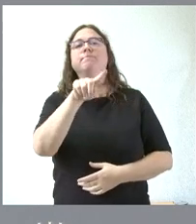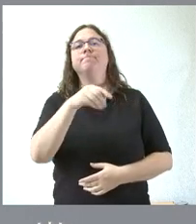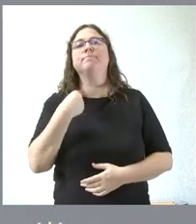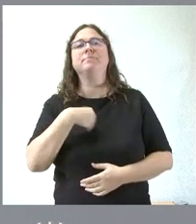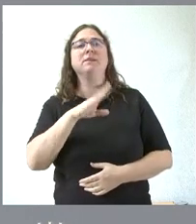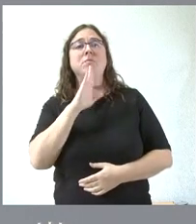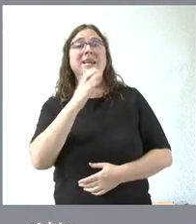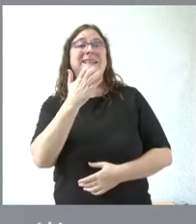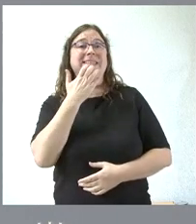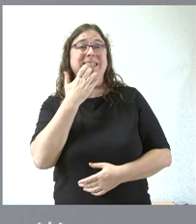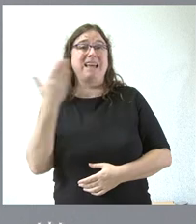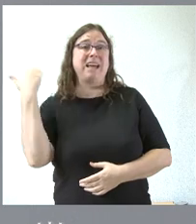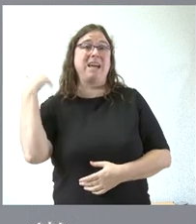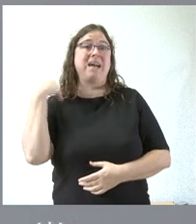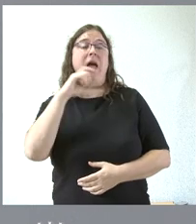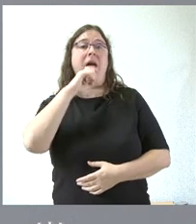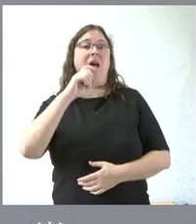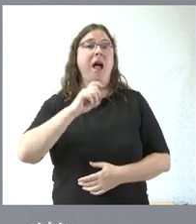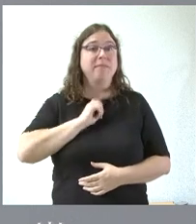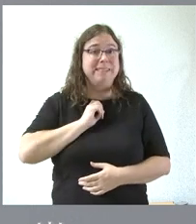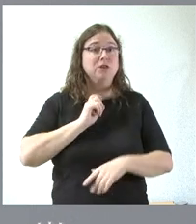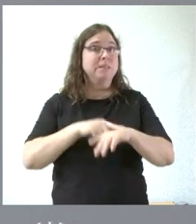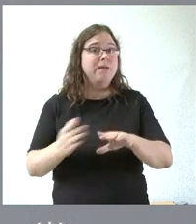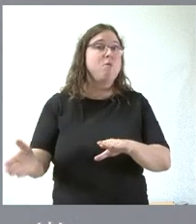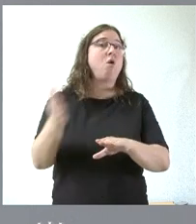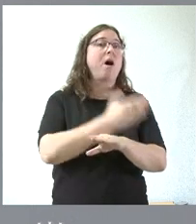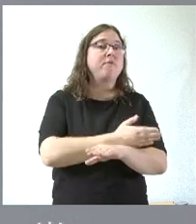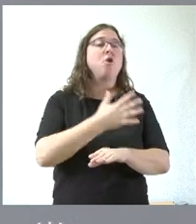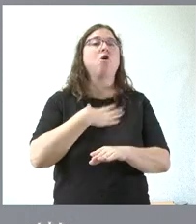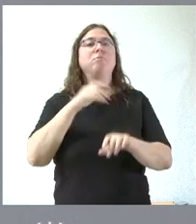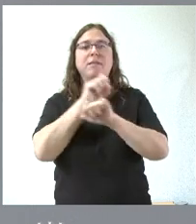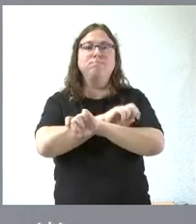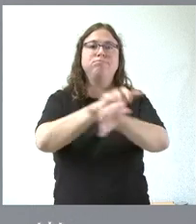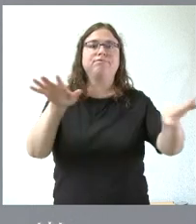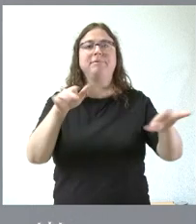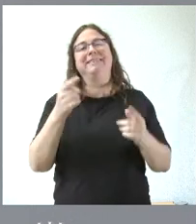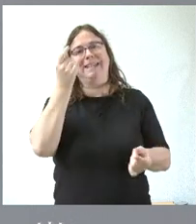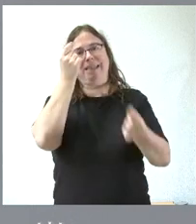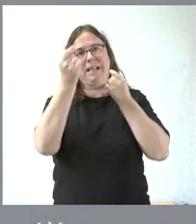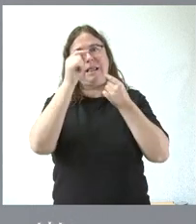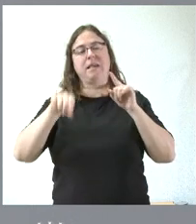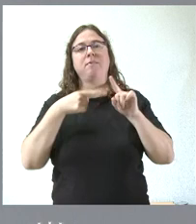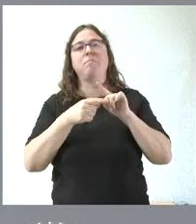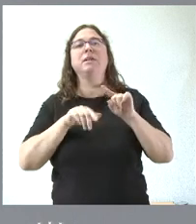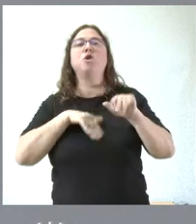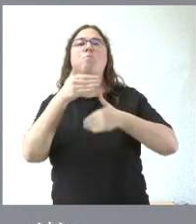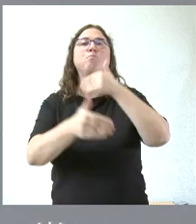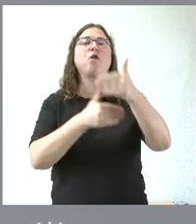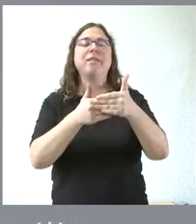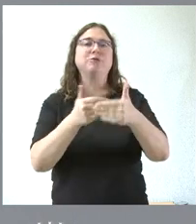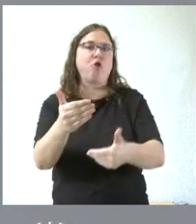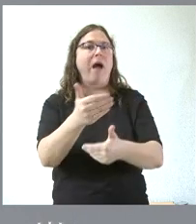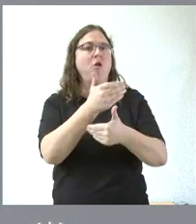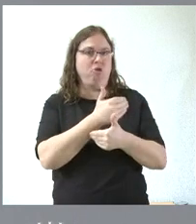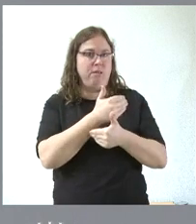decía si se nos hubiera anticipado con tiempo podríamos haber tenido una información detallada y hacer un proceso de acogida como nos hubiera